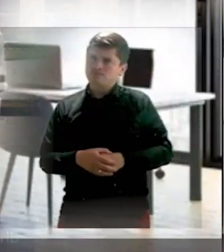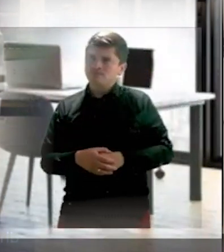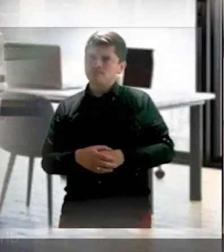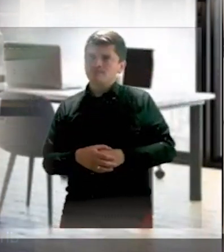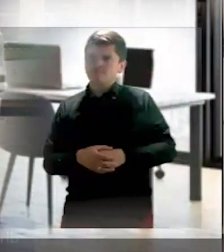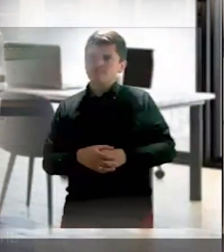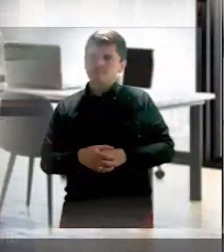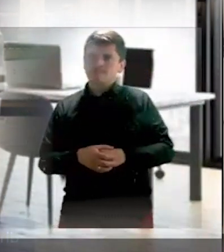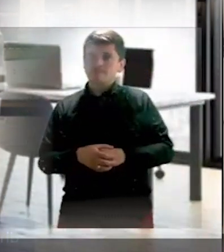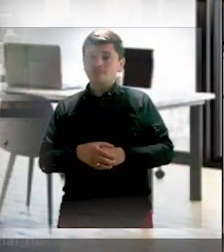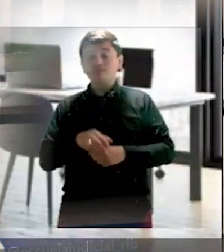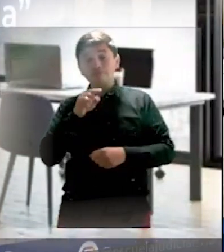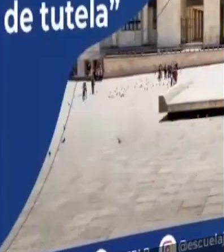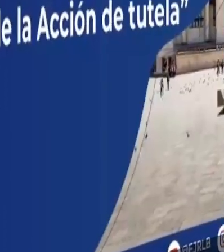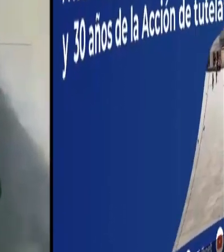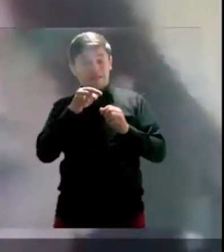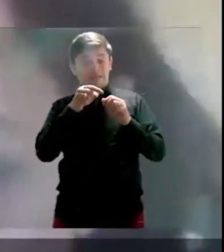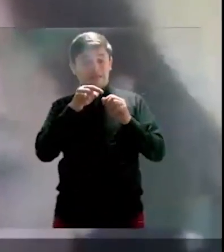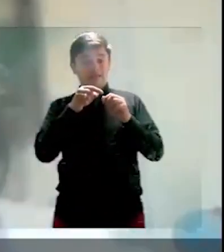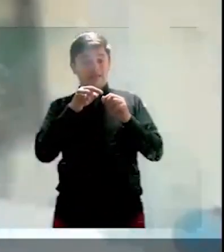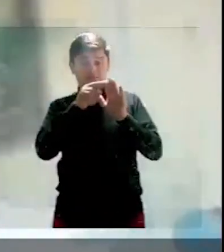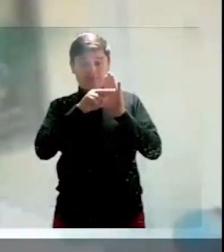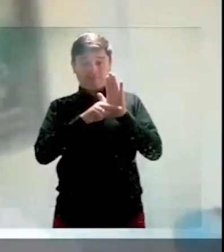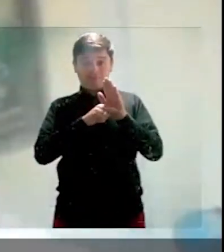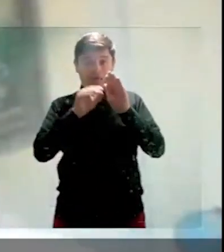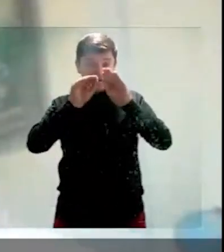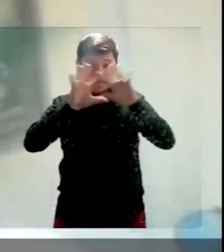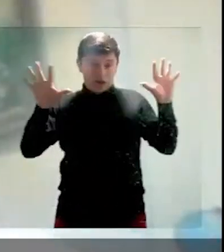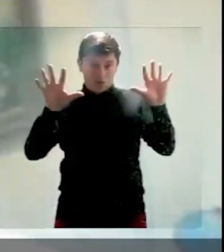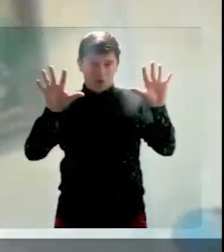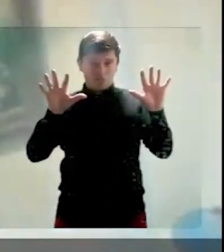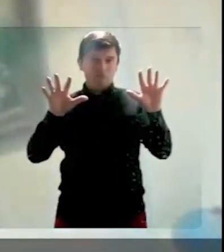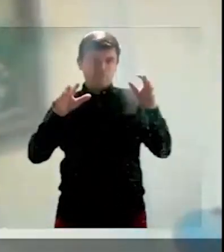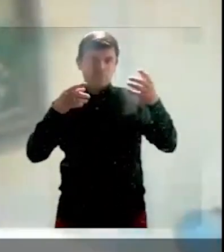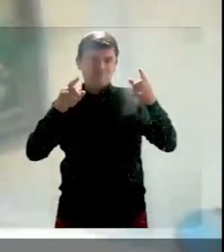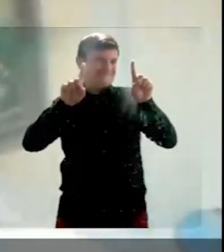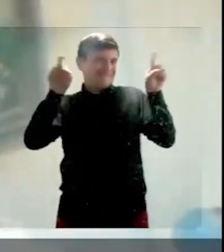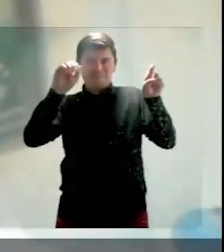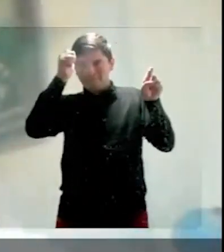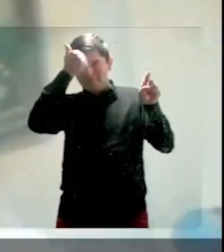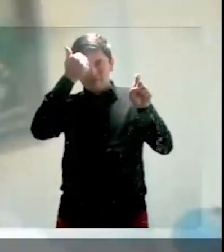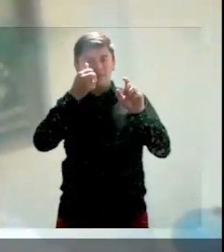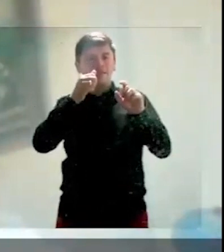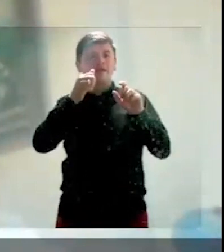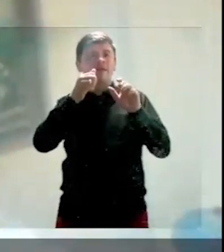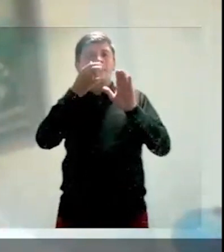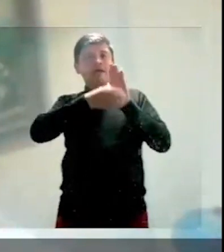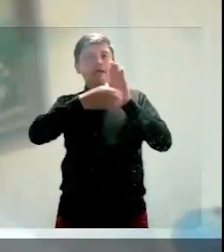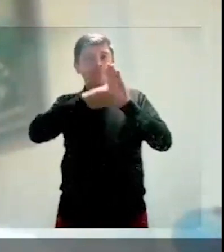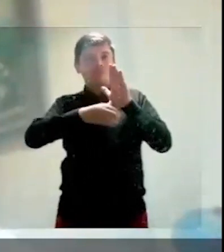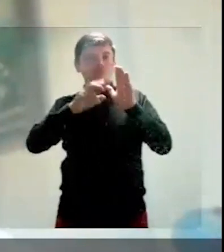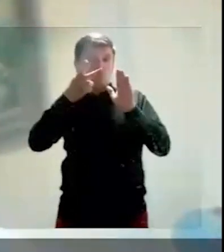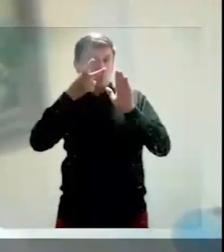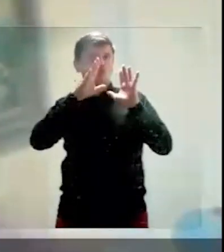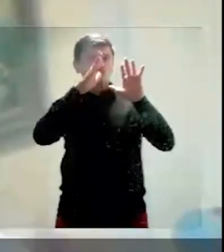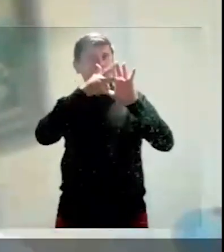Bueno, el catálogo expreso es el catálogo expreso, ¿no? Pues eso es el título primero, capítulo segundo de la Constitución, creo que del